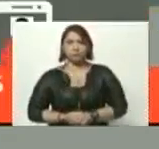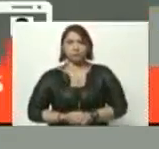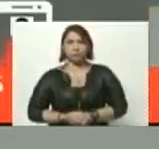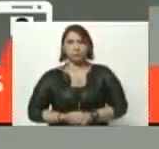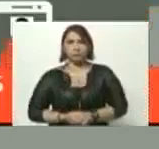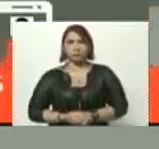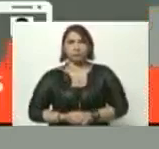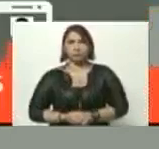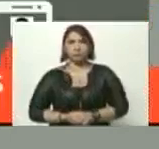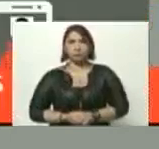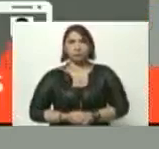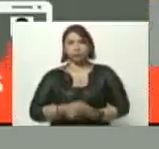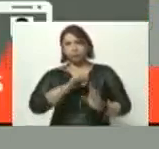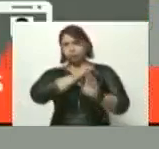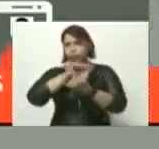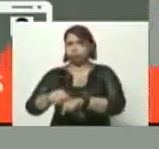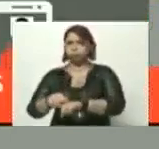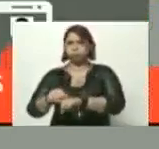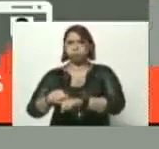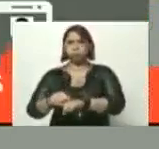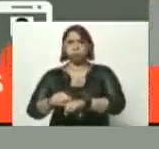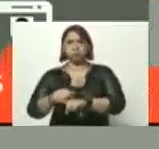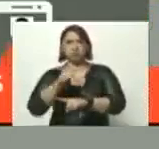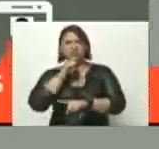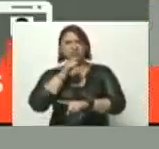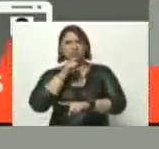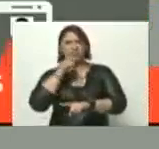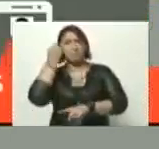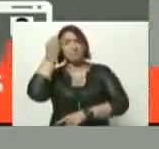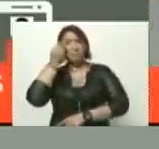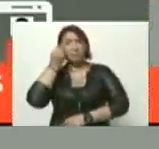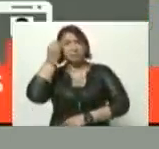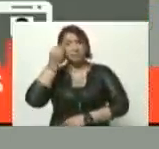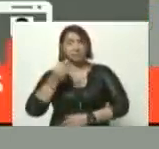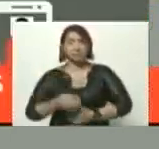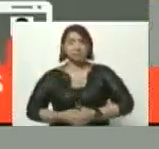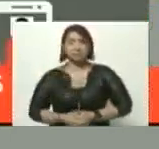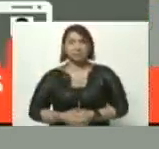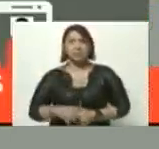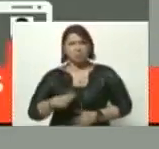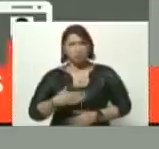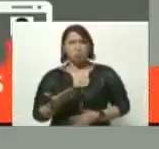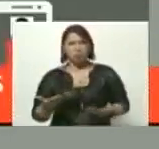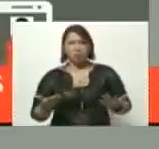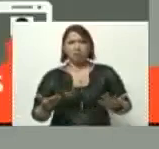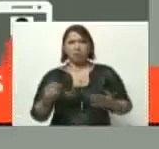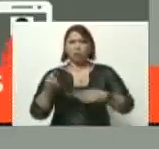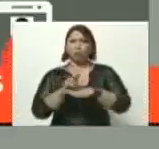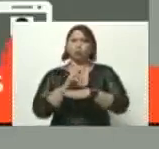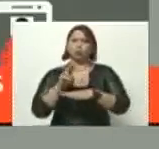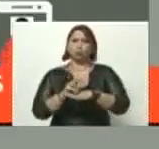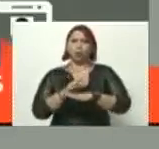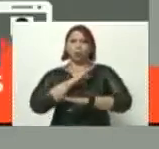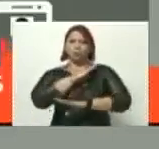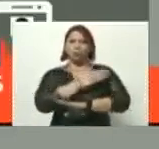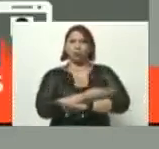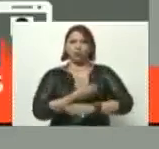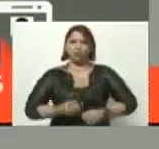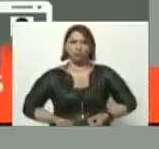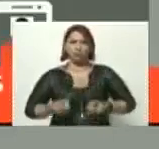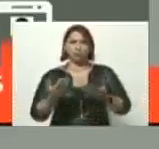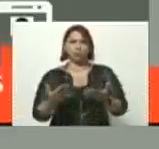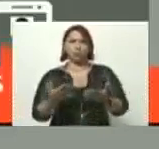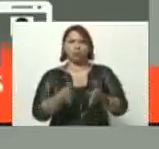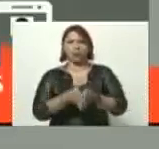torcerle el brazo a quienes creen que pueden utilizar el poder que se les da, grande